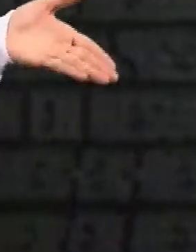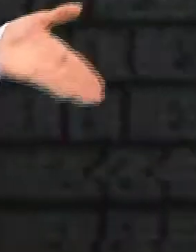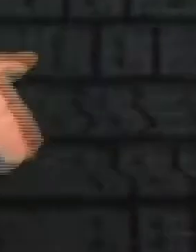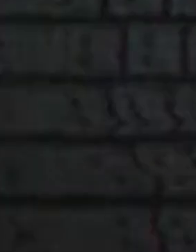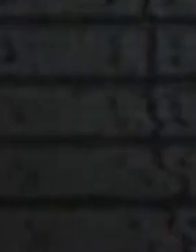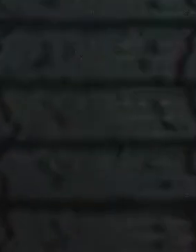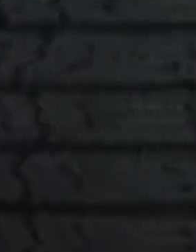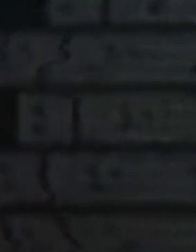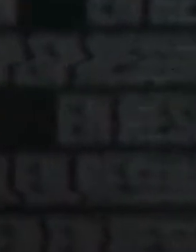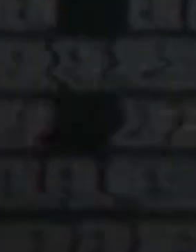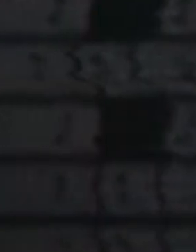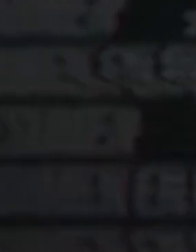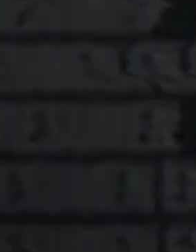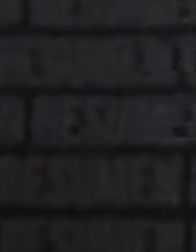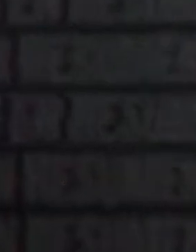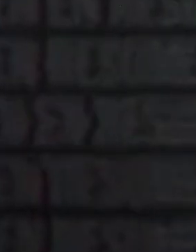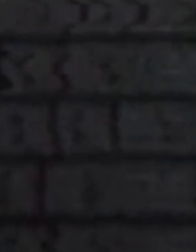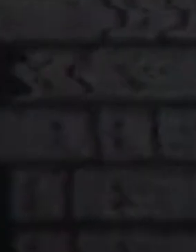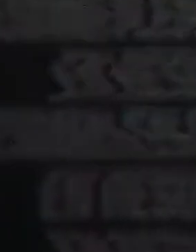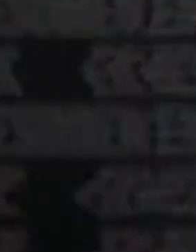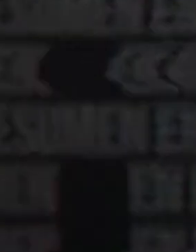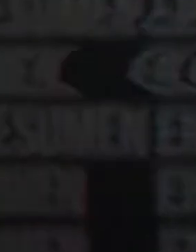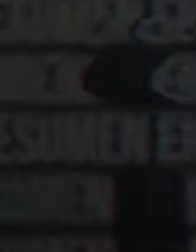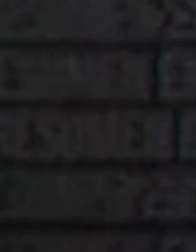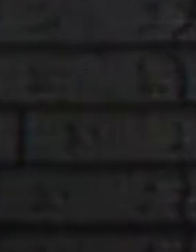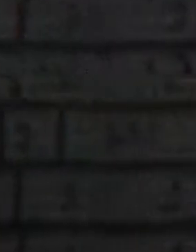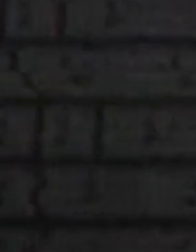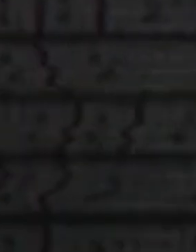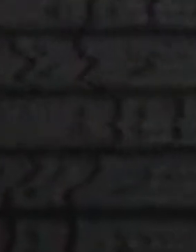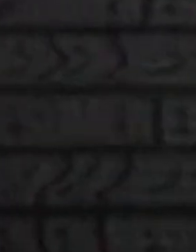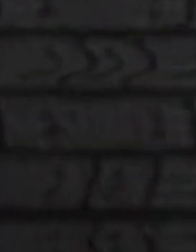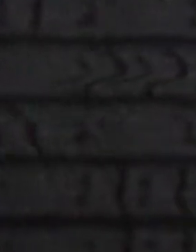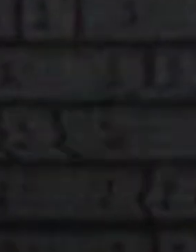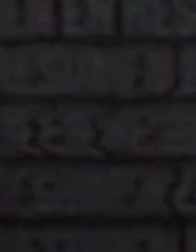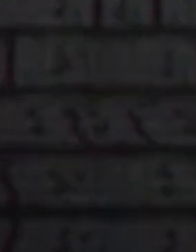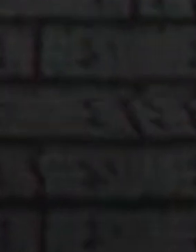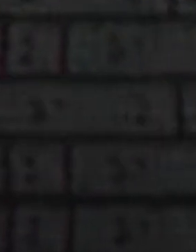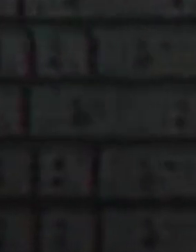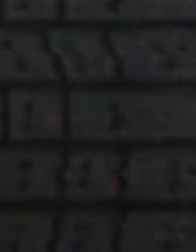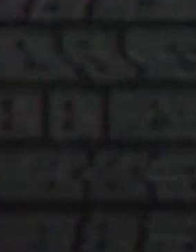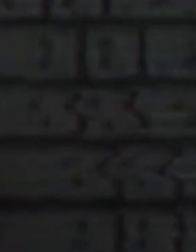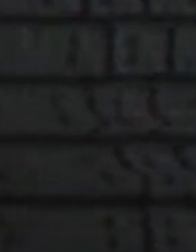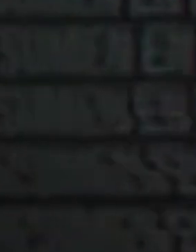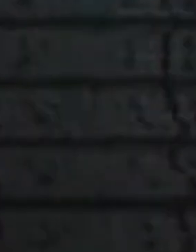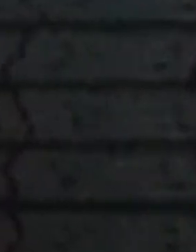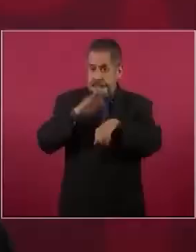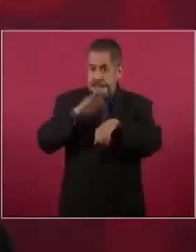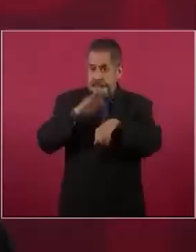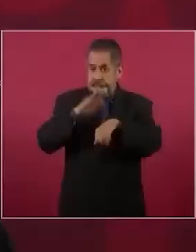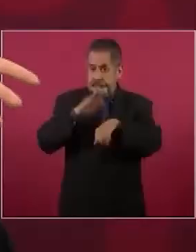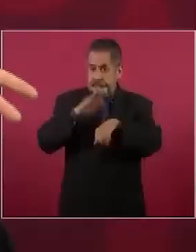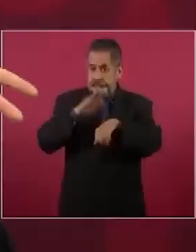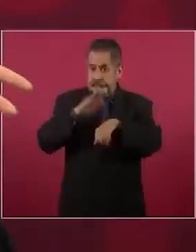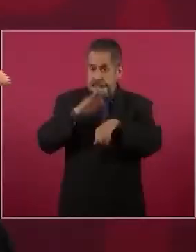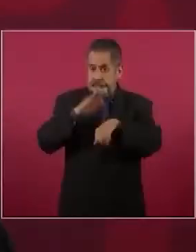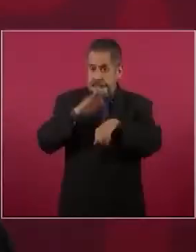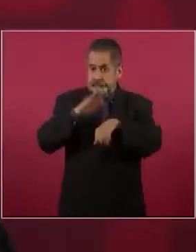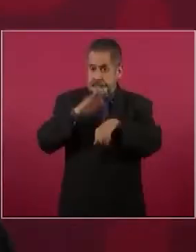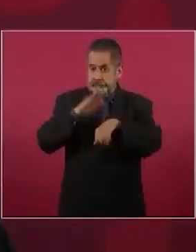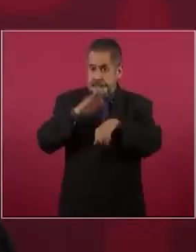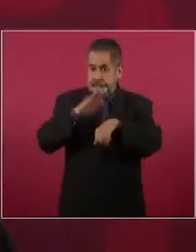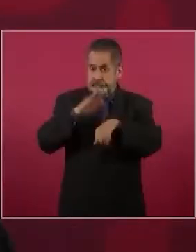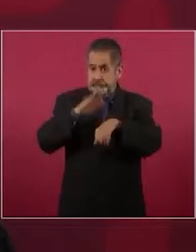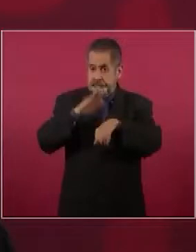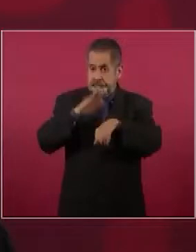Vamos con nuestro cierre de semana al que asistió el secretario de Relaciones Exteriores, Marcelo Ebrard, para hablarnos sobre